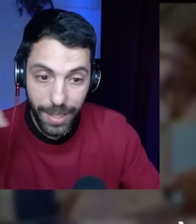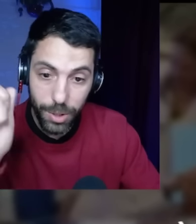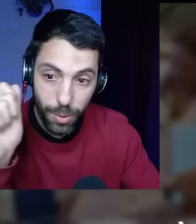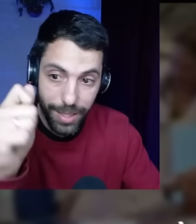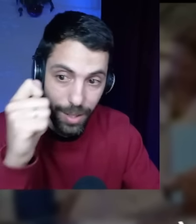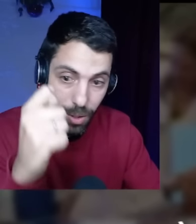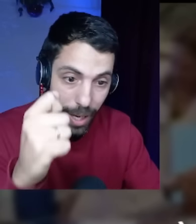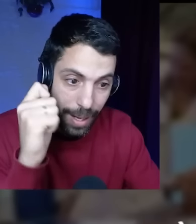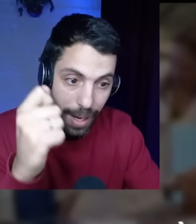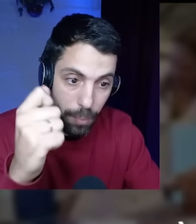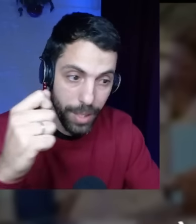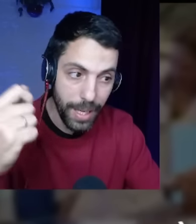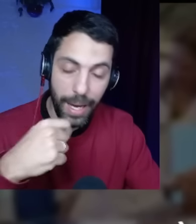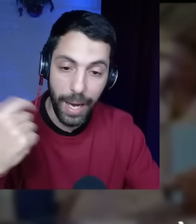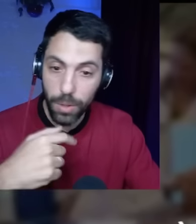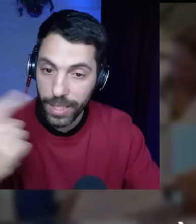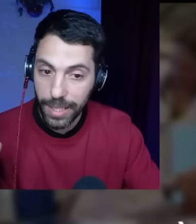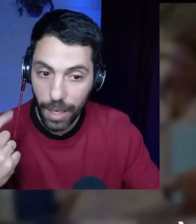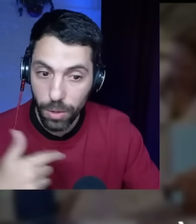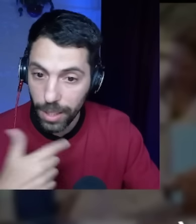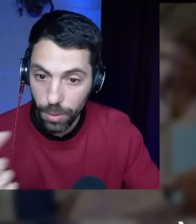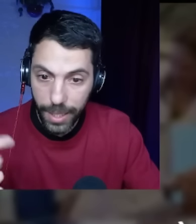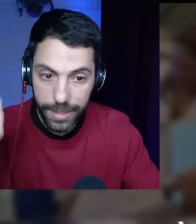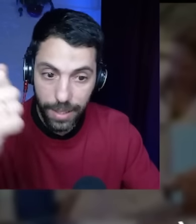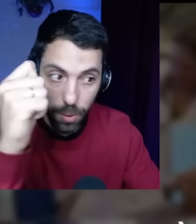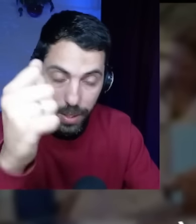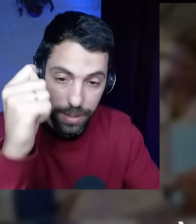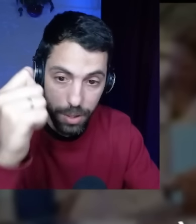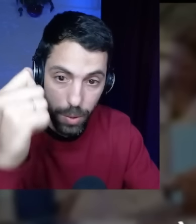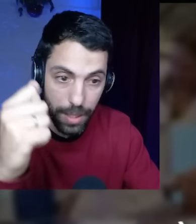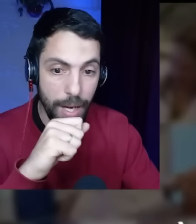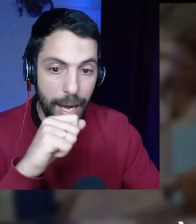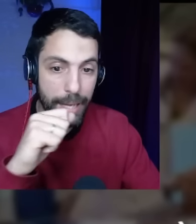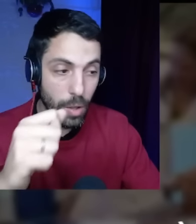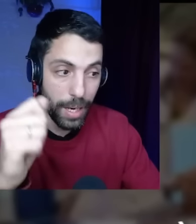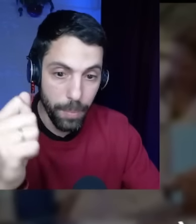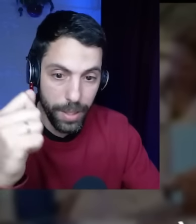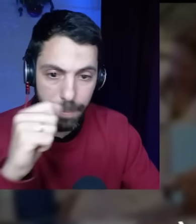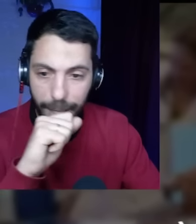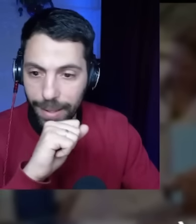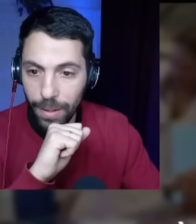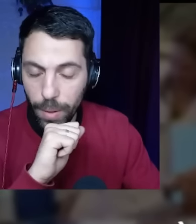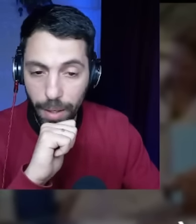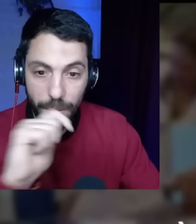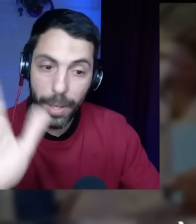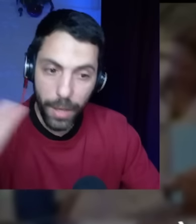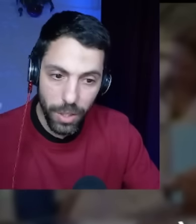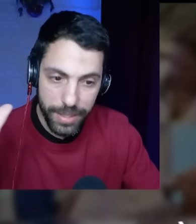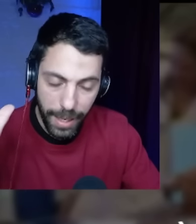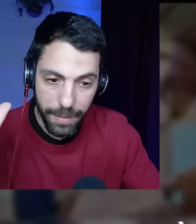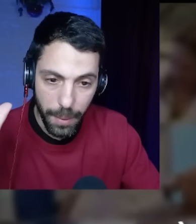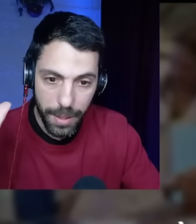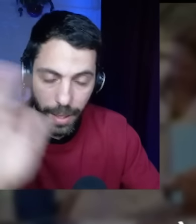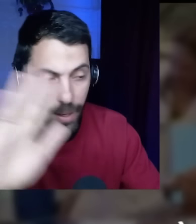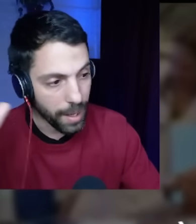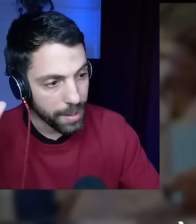seguramente les hubiesen ido a tocar la puerta. Algunos que tienen algunos tatuajes les hubiesen ido a tocar la puerta de parte del gobierno. Pero ahora son